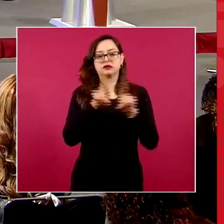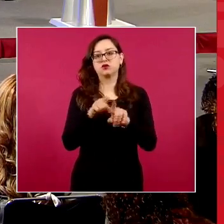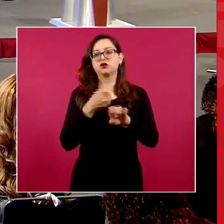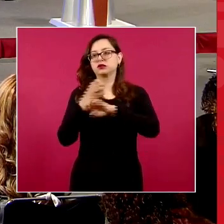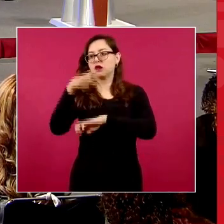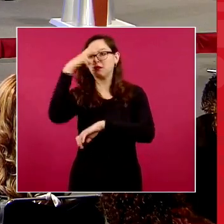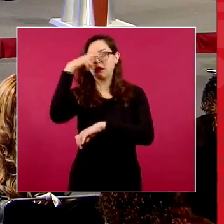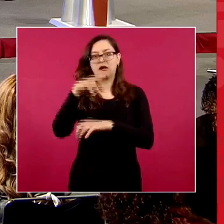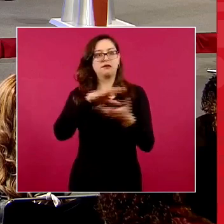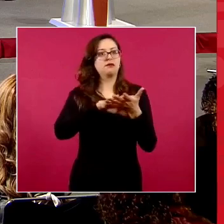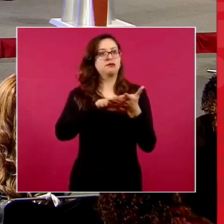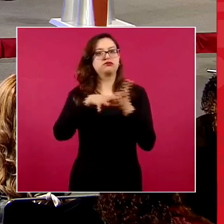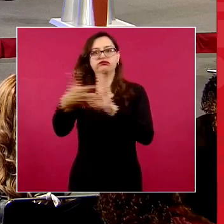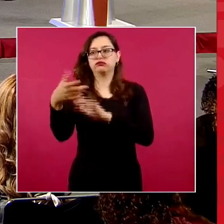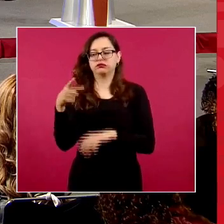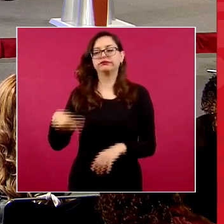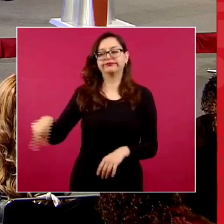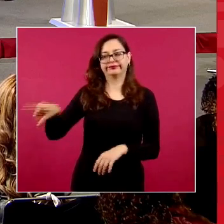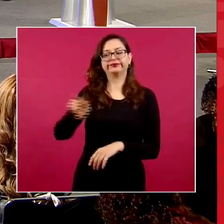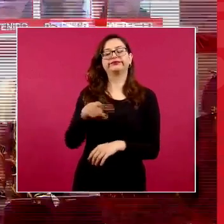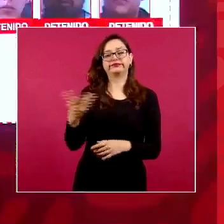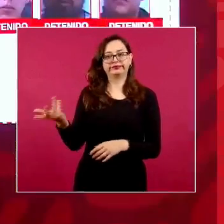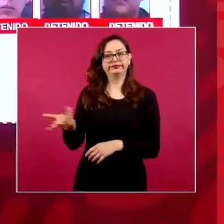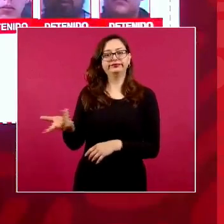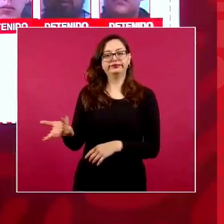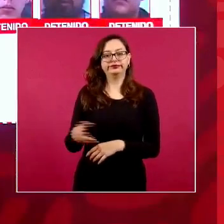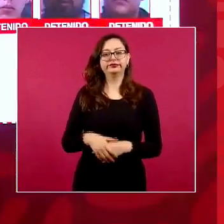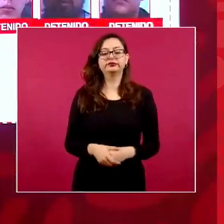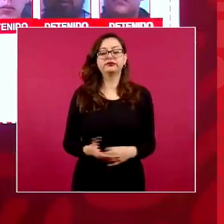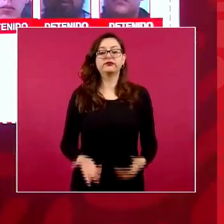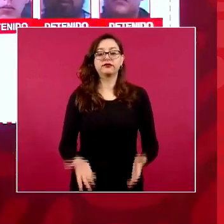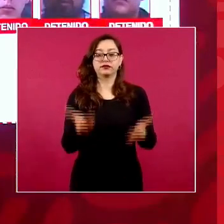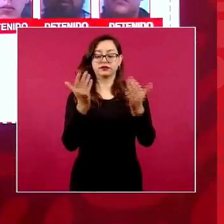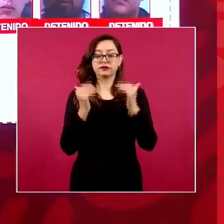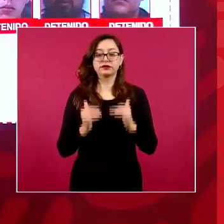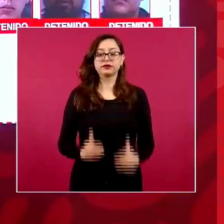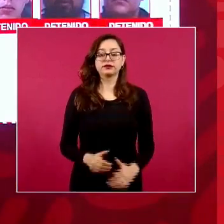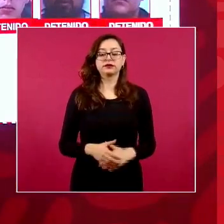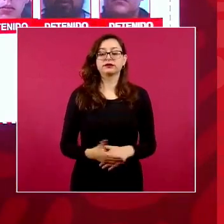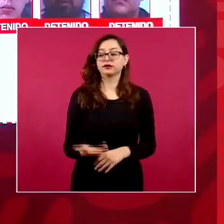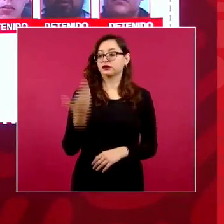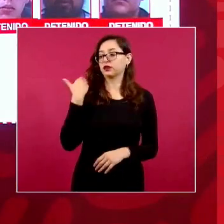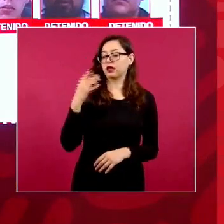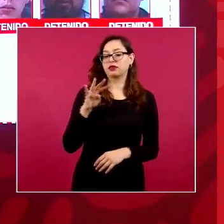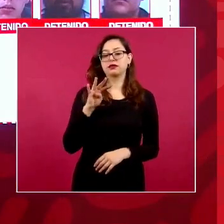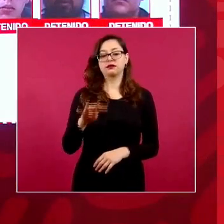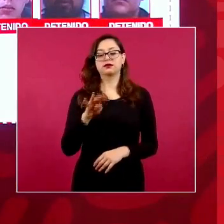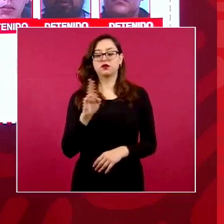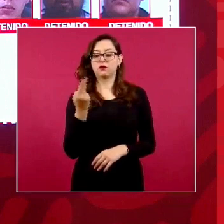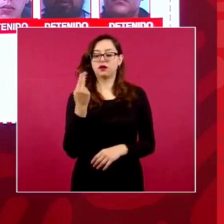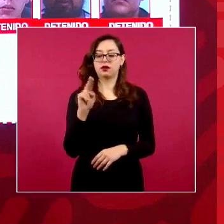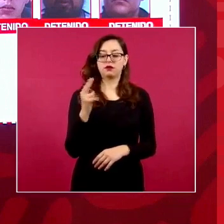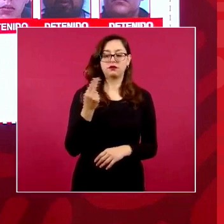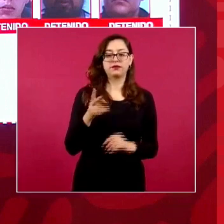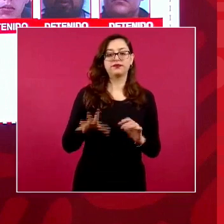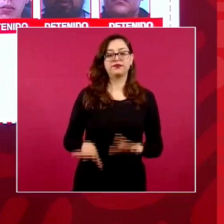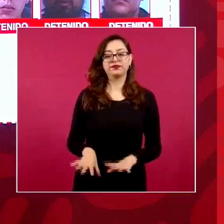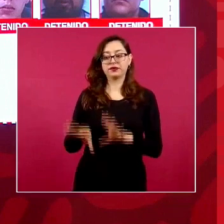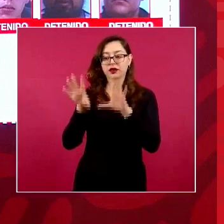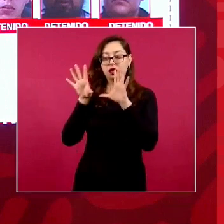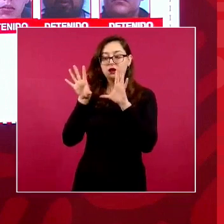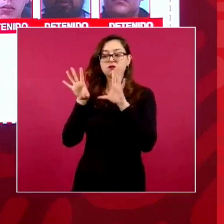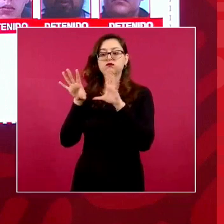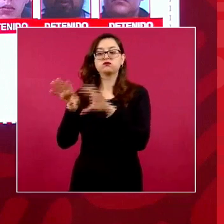México. Siguiente. También se informa que el pasado 19 de noviembre fueron detenidos por